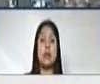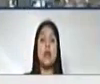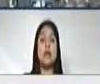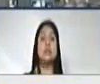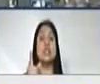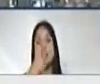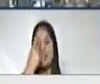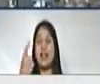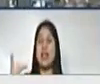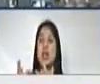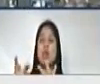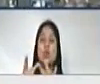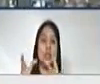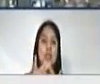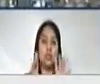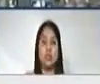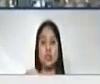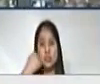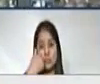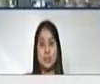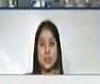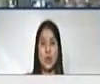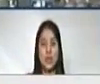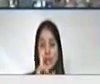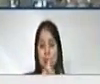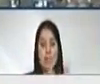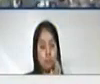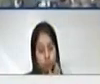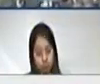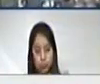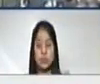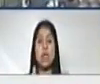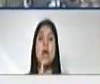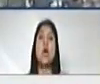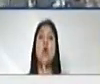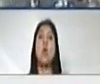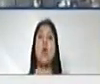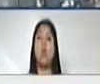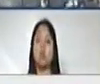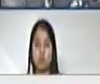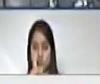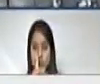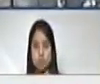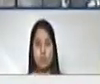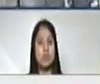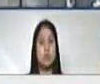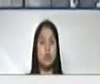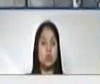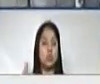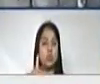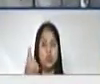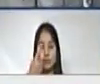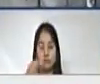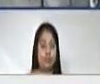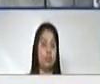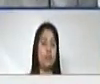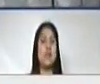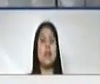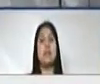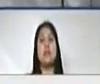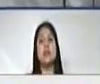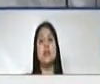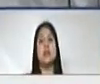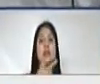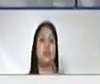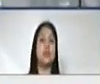muy importante esto. Ya están llegando y siguen llegando las vacunas en este momento, algo que se había esperado y que se había trazado durante varias semanas, pero finalmente